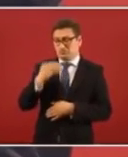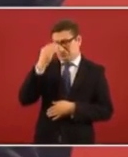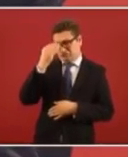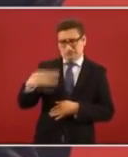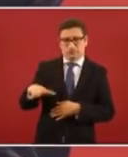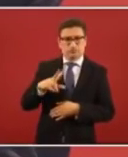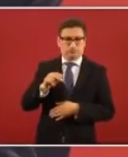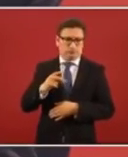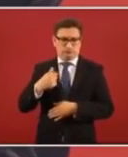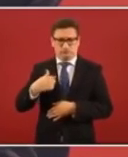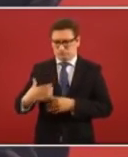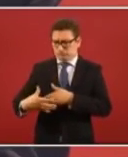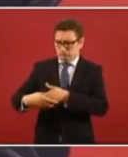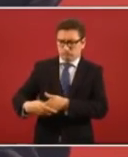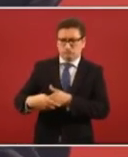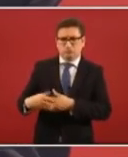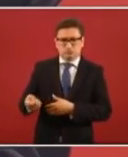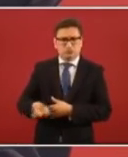mal